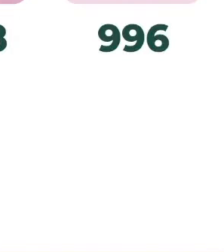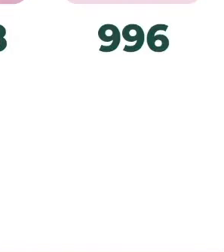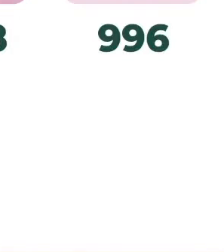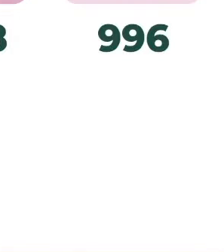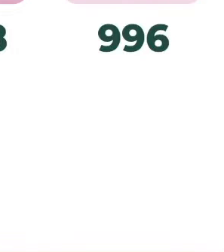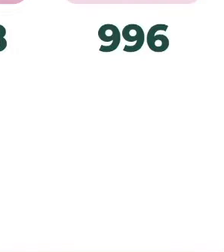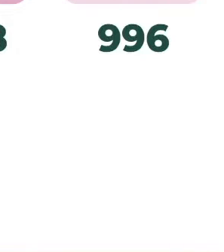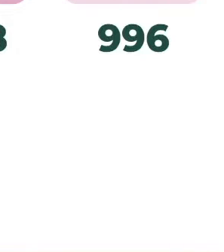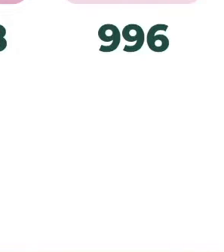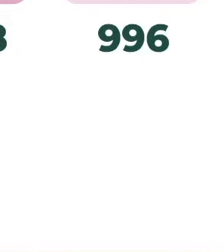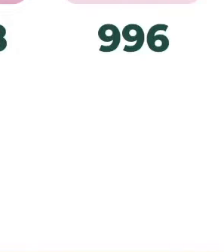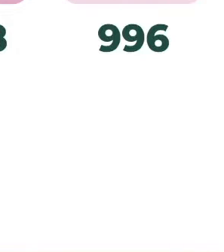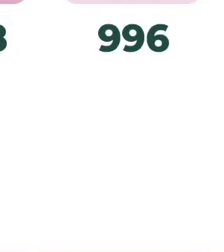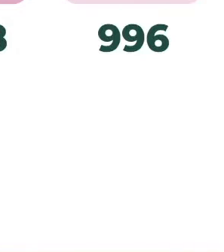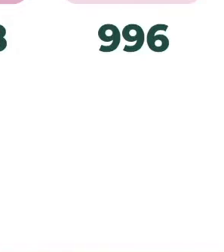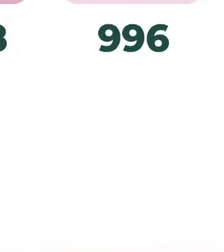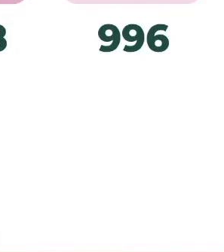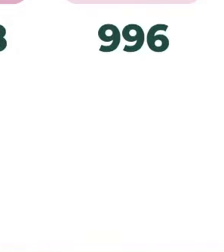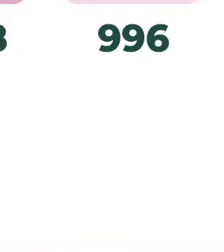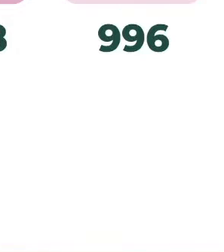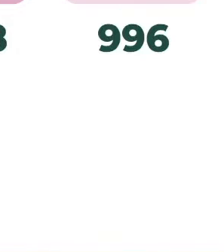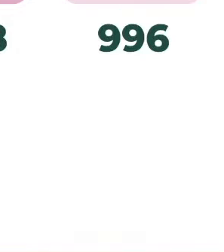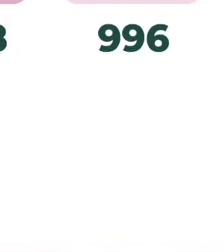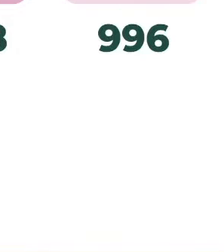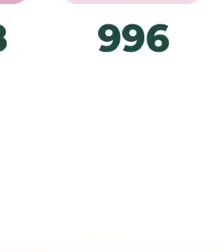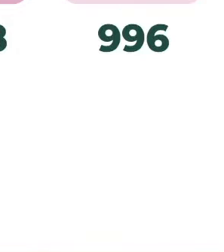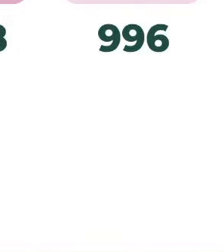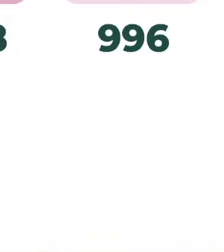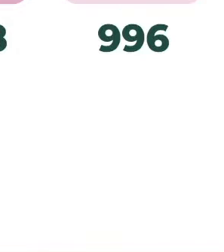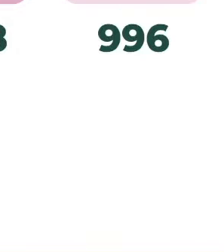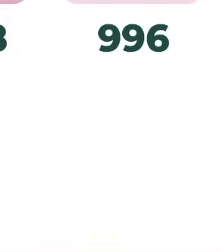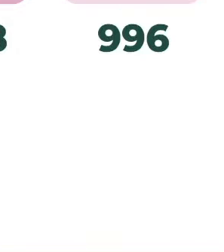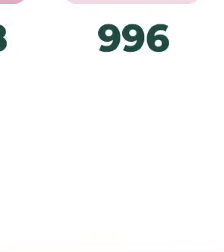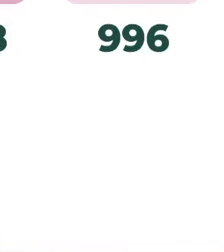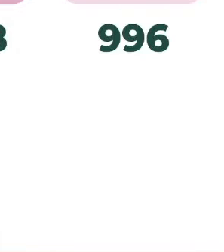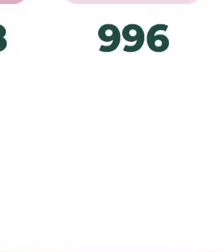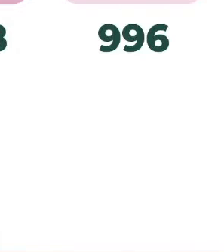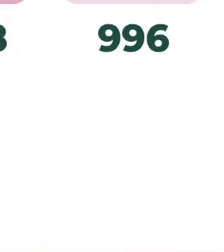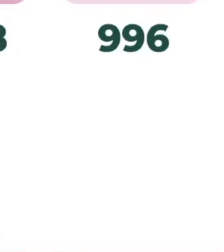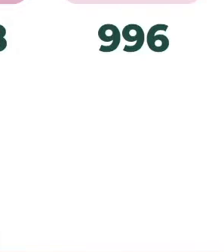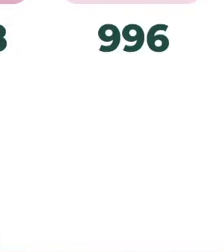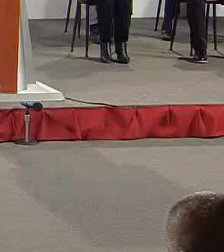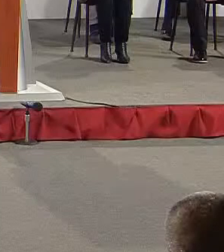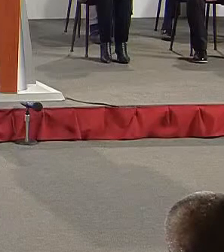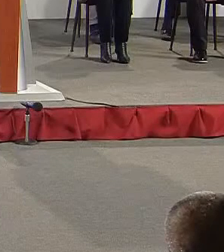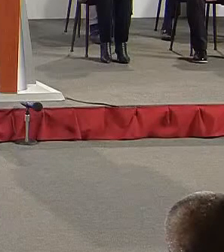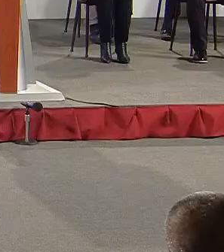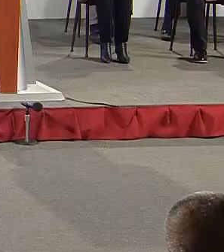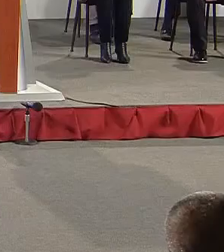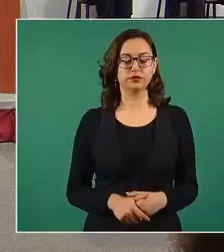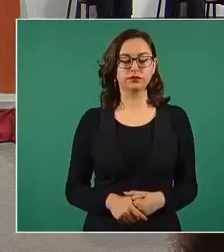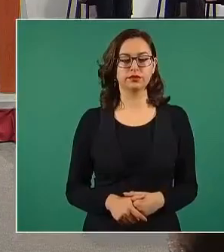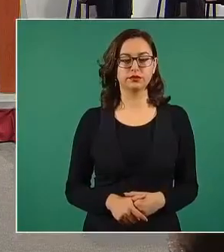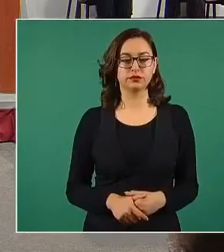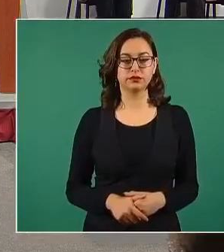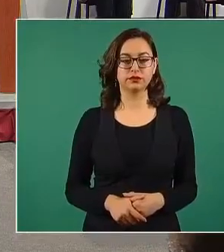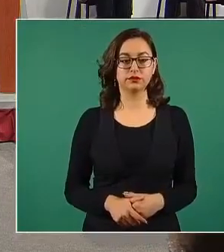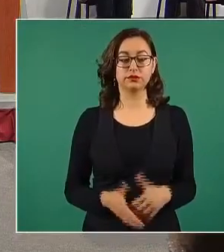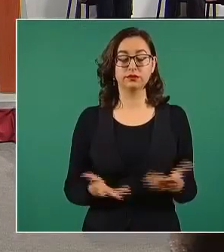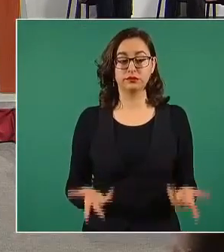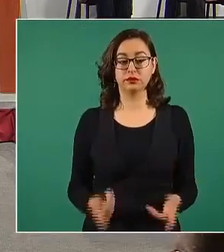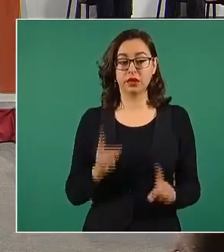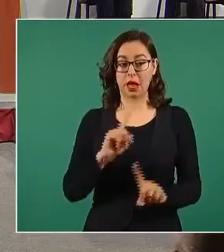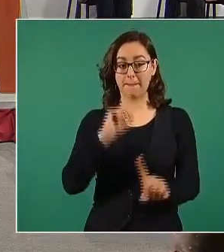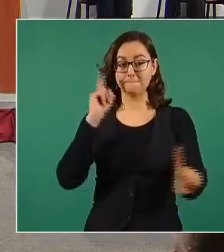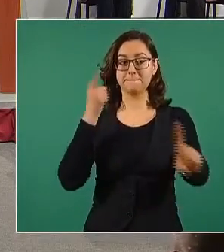10.320.000 adultos mayores. Ya contamos en el padrón con 8 millones de ellos. De tal manera que este esfuerzo que se